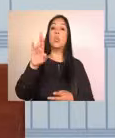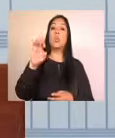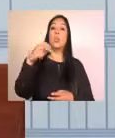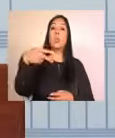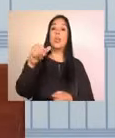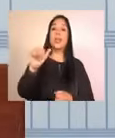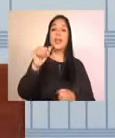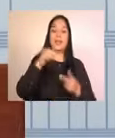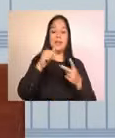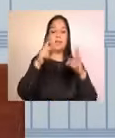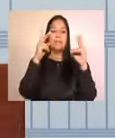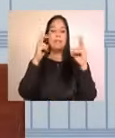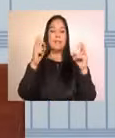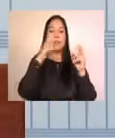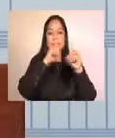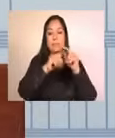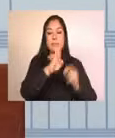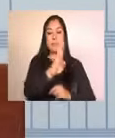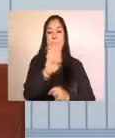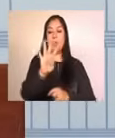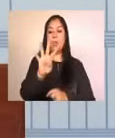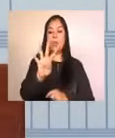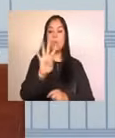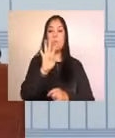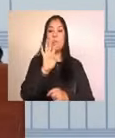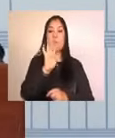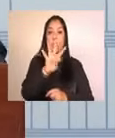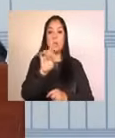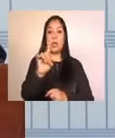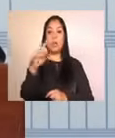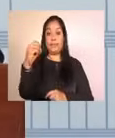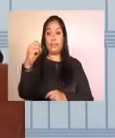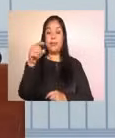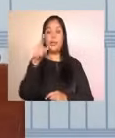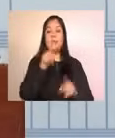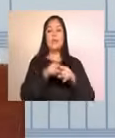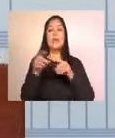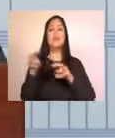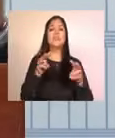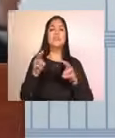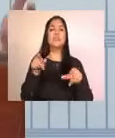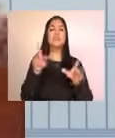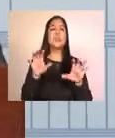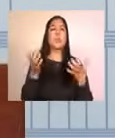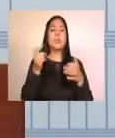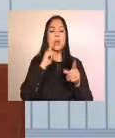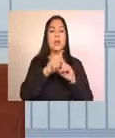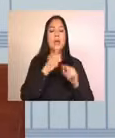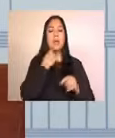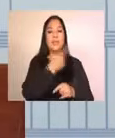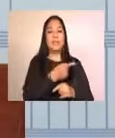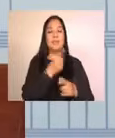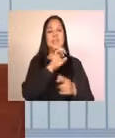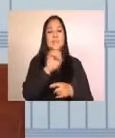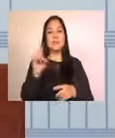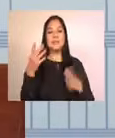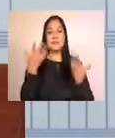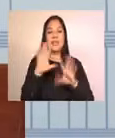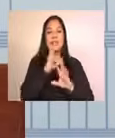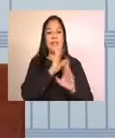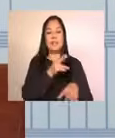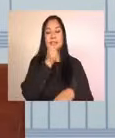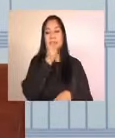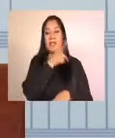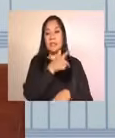de defraudación B410, la metodología es la asumida anteriormente, que ya ha dado los resultados de